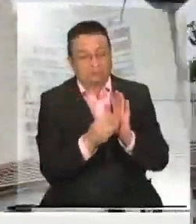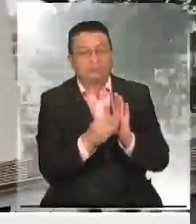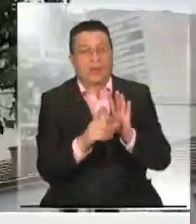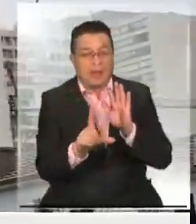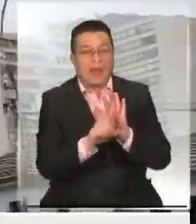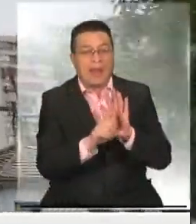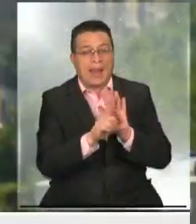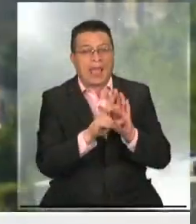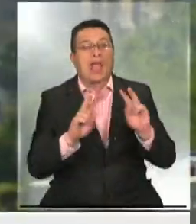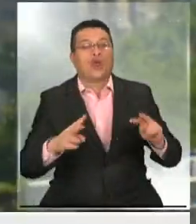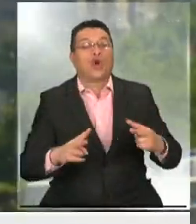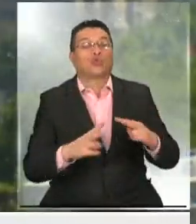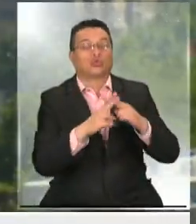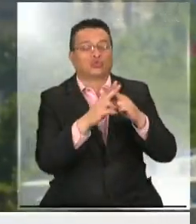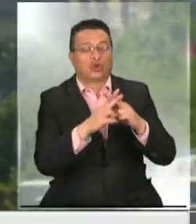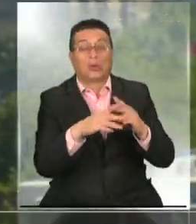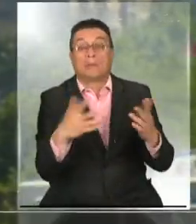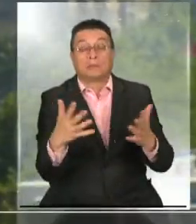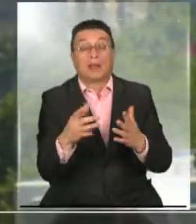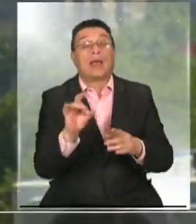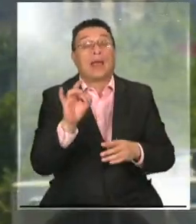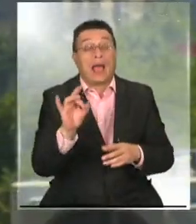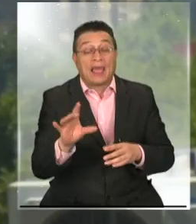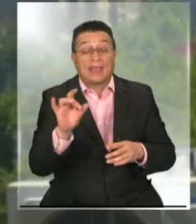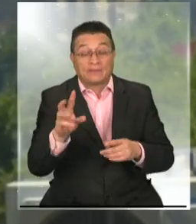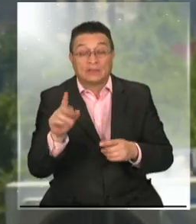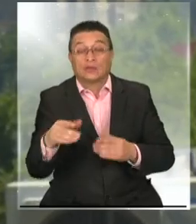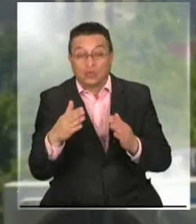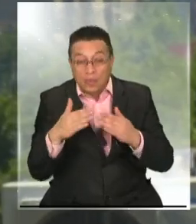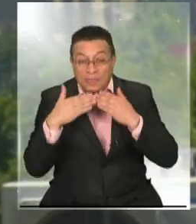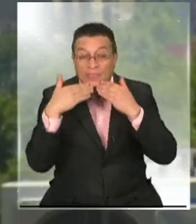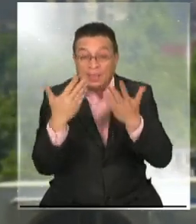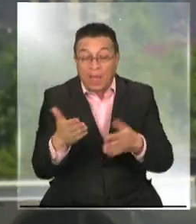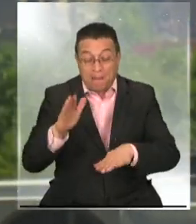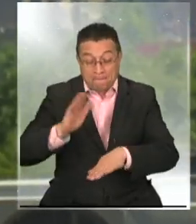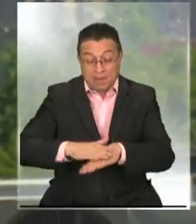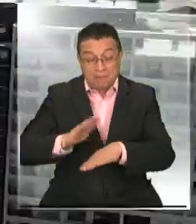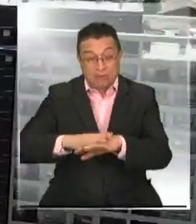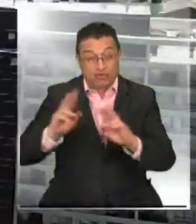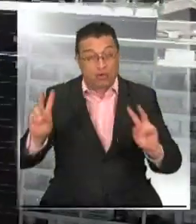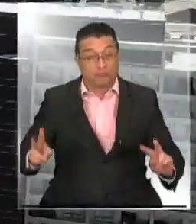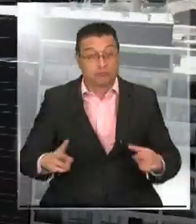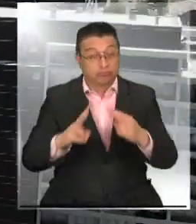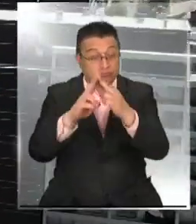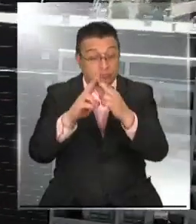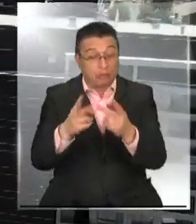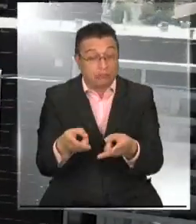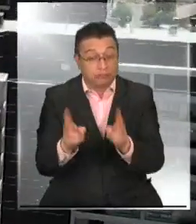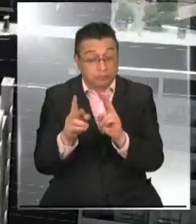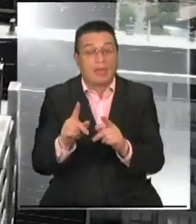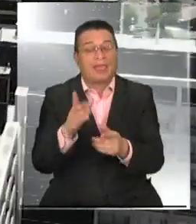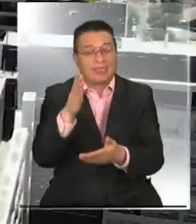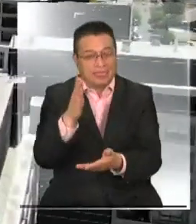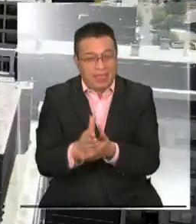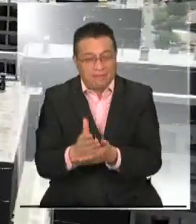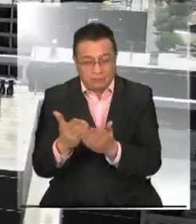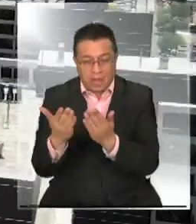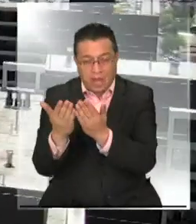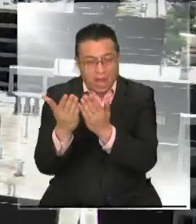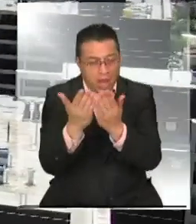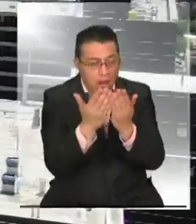de construcción para que cada vez que se otorgue el permiso de edificación se tenga que necesariamente hacer un